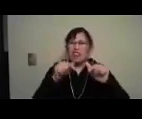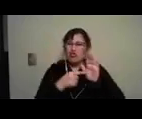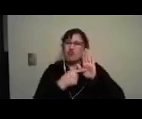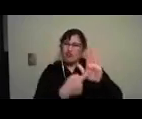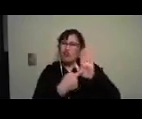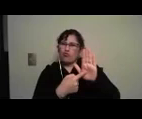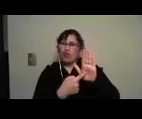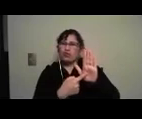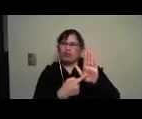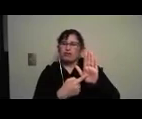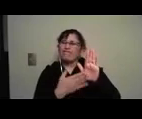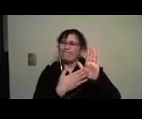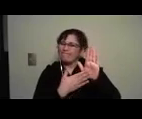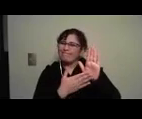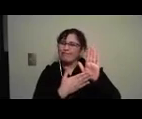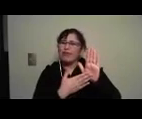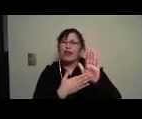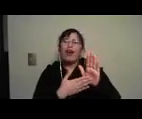de tipo demencial.